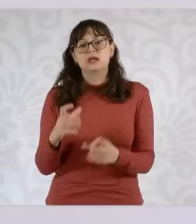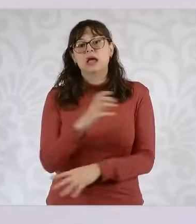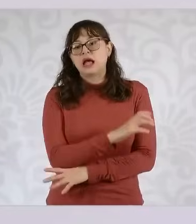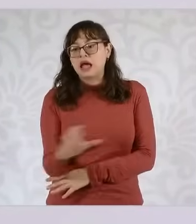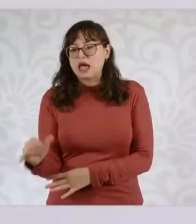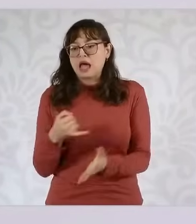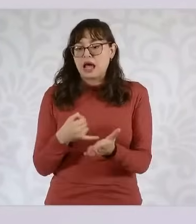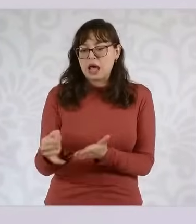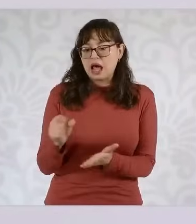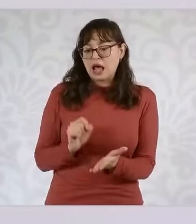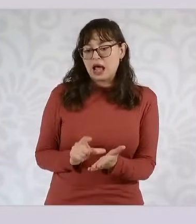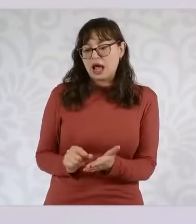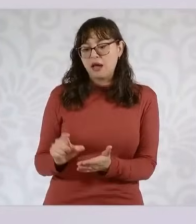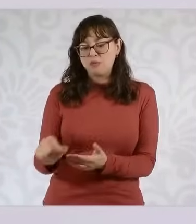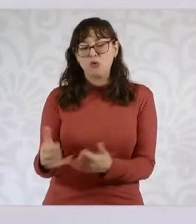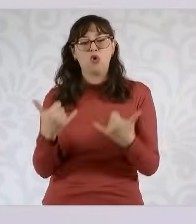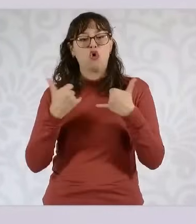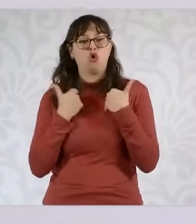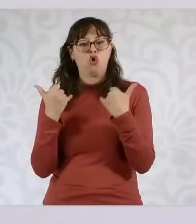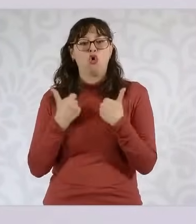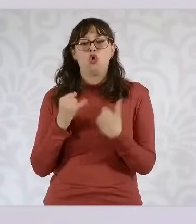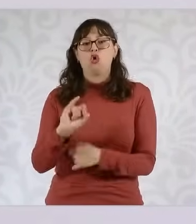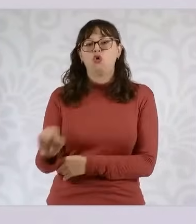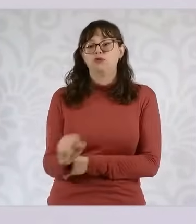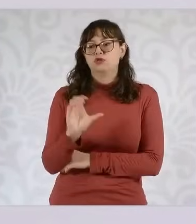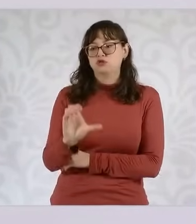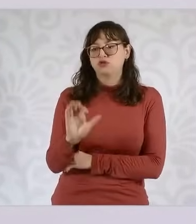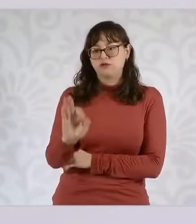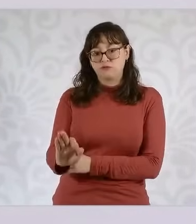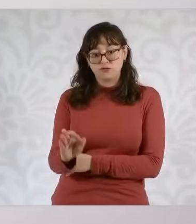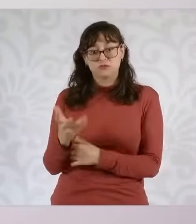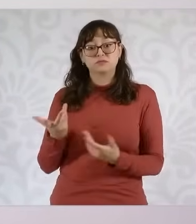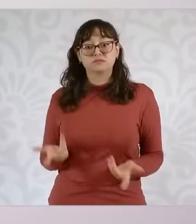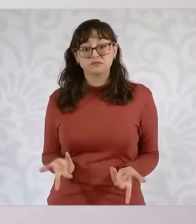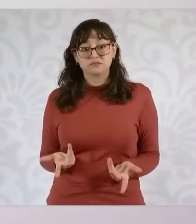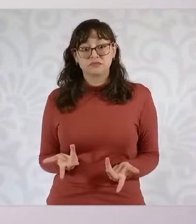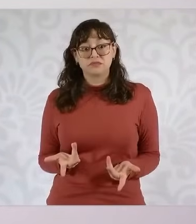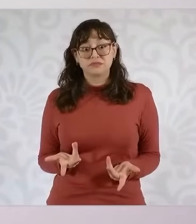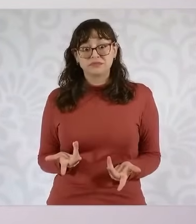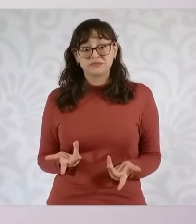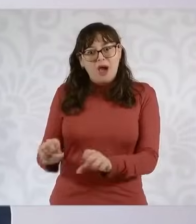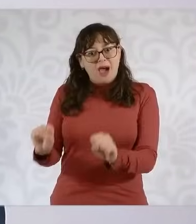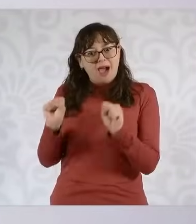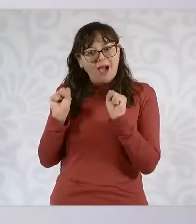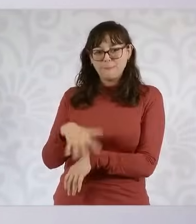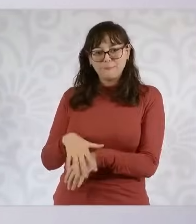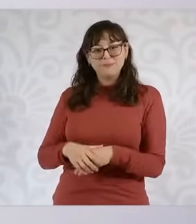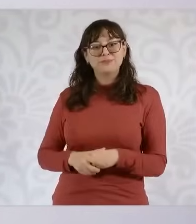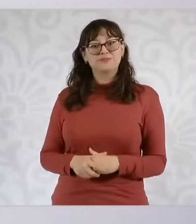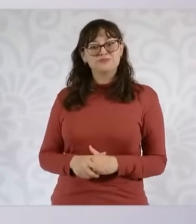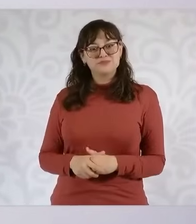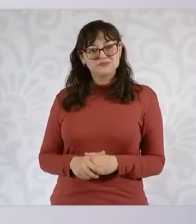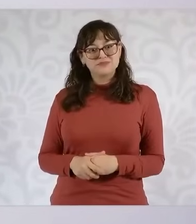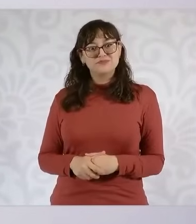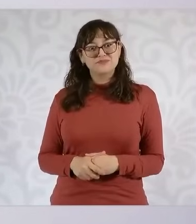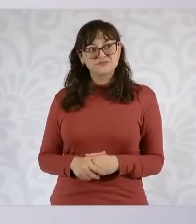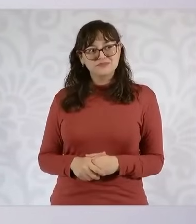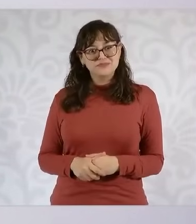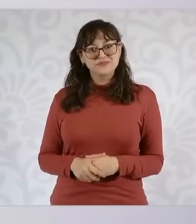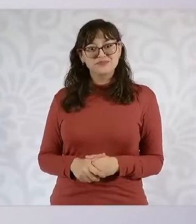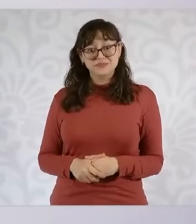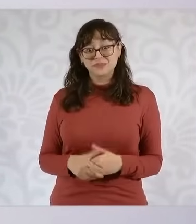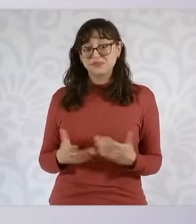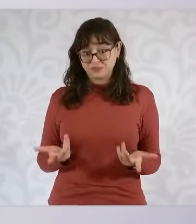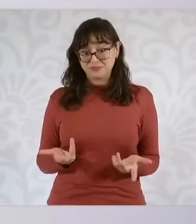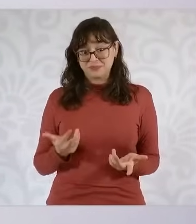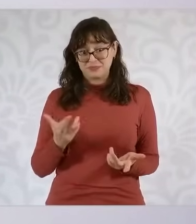el Futuro, etcétera, etcétera. Por cierto, votaron por unanimidad. No sé si se acuerdan que